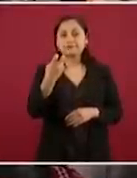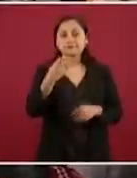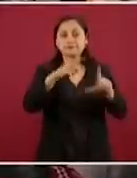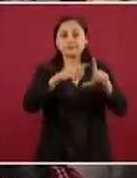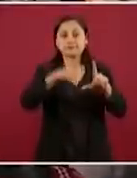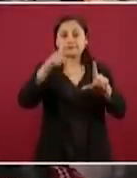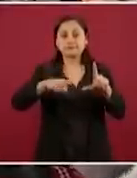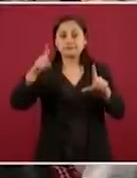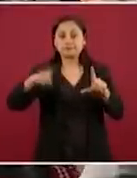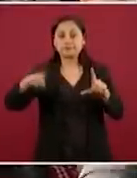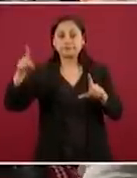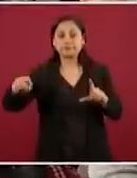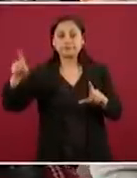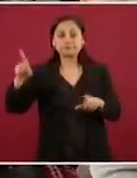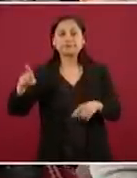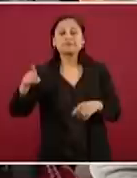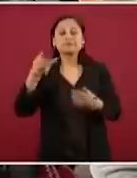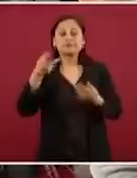situación de ayer.